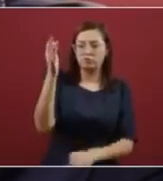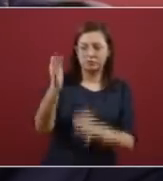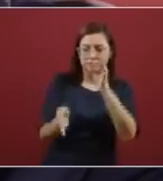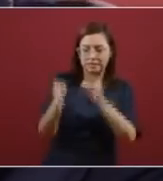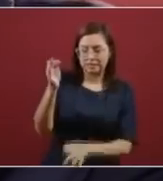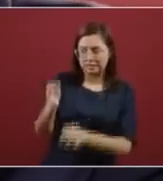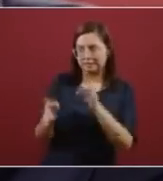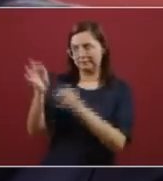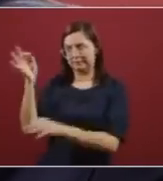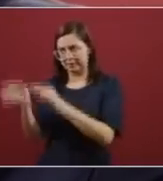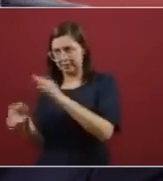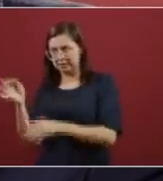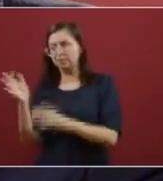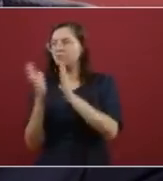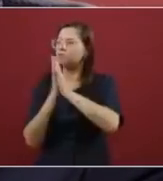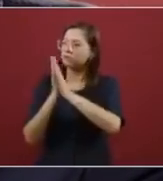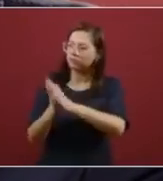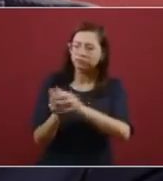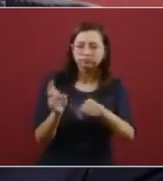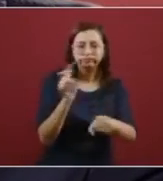estén pendientes